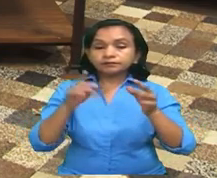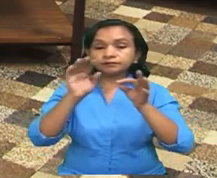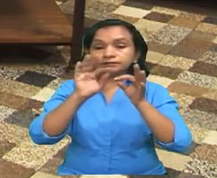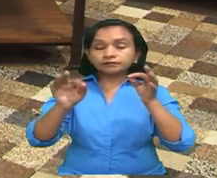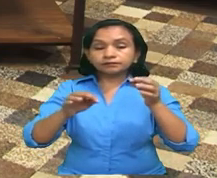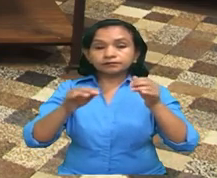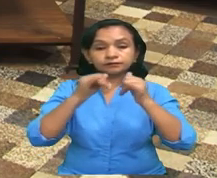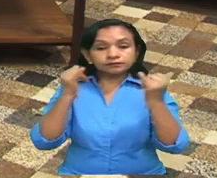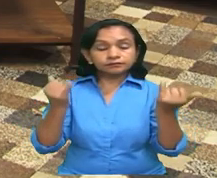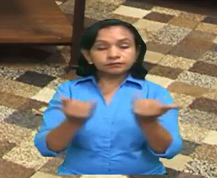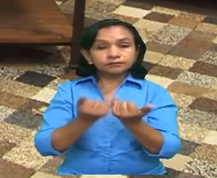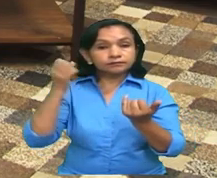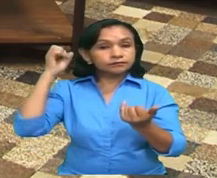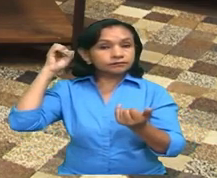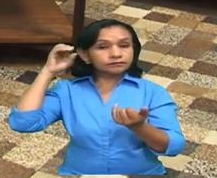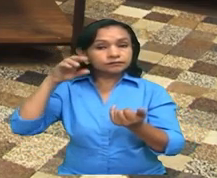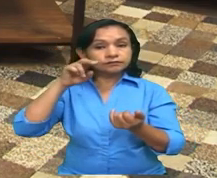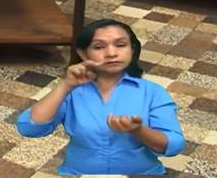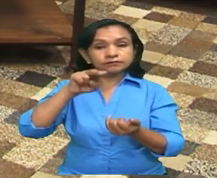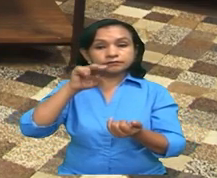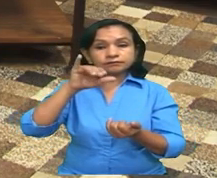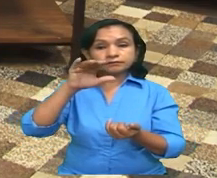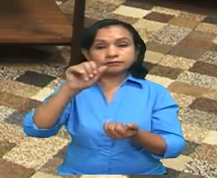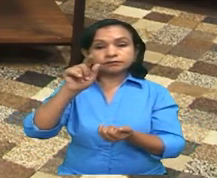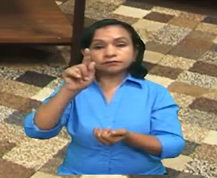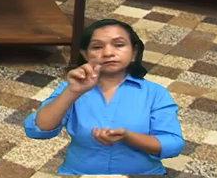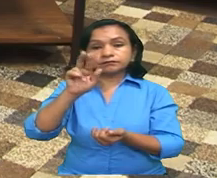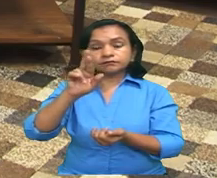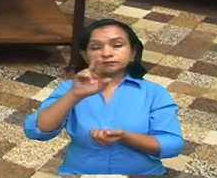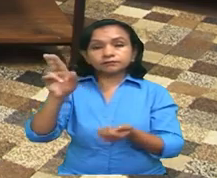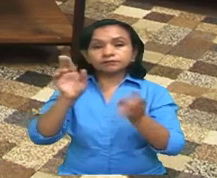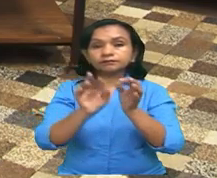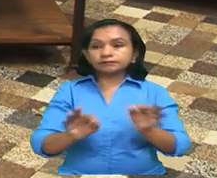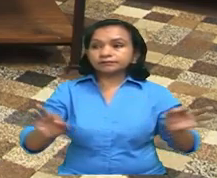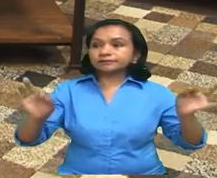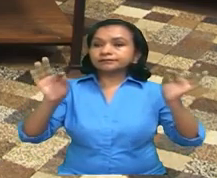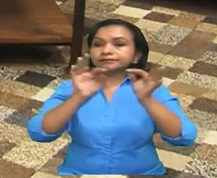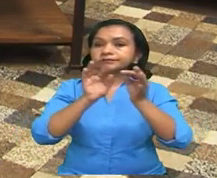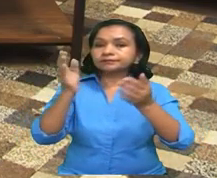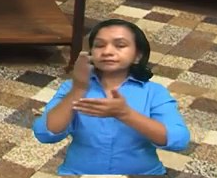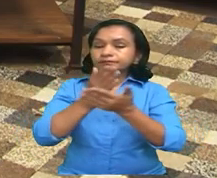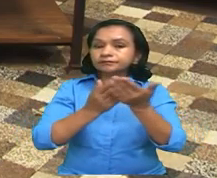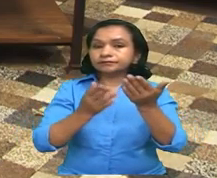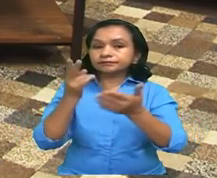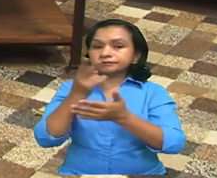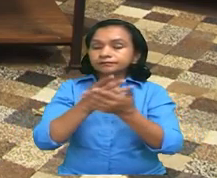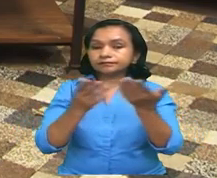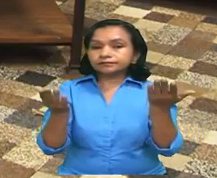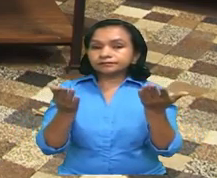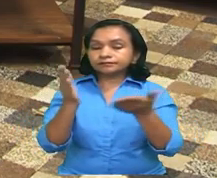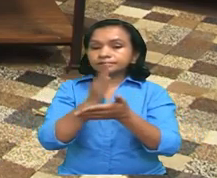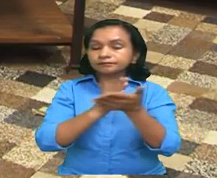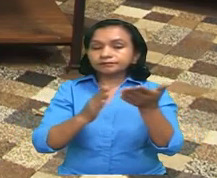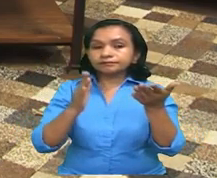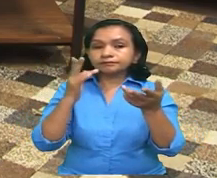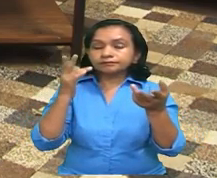no solamente genera divisas, sino también genera empleo y nos ayuda a combatir la